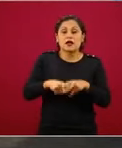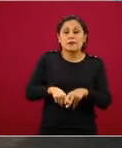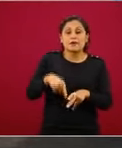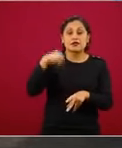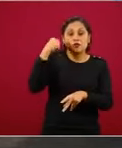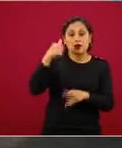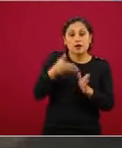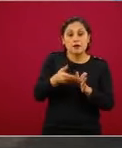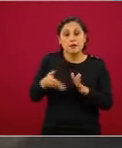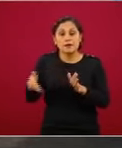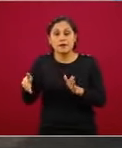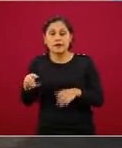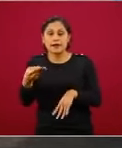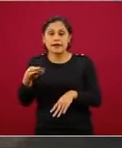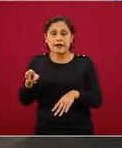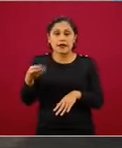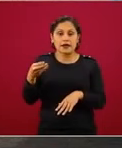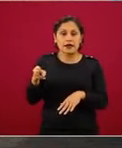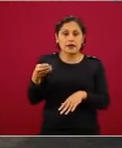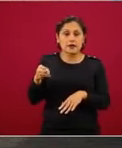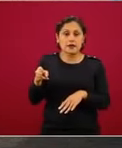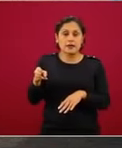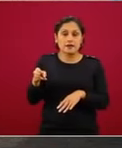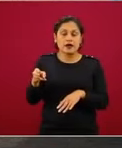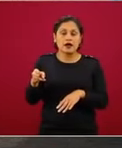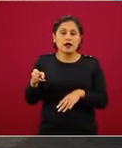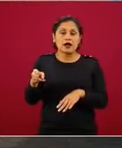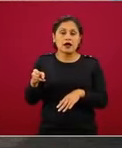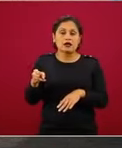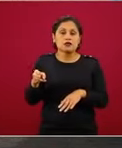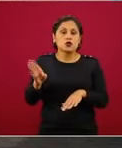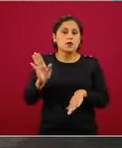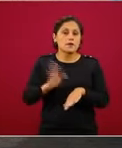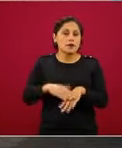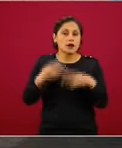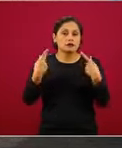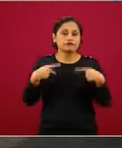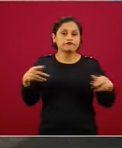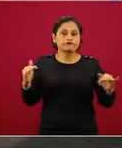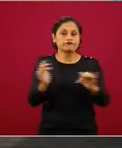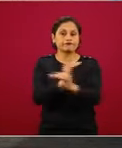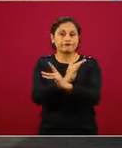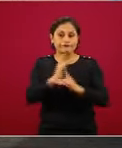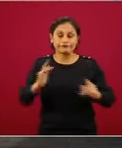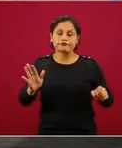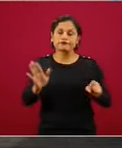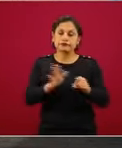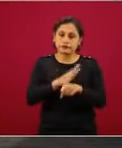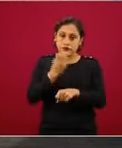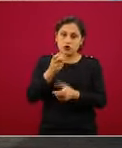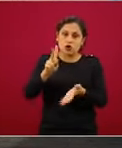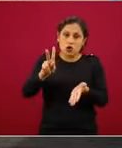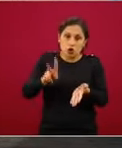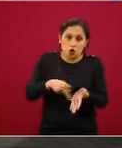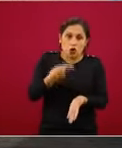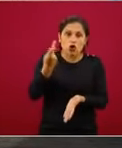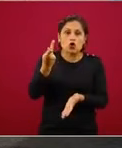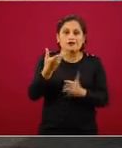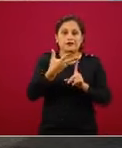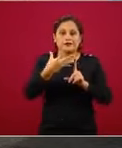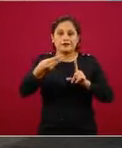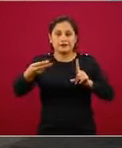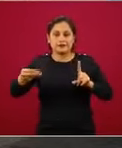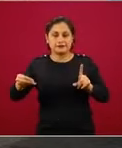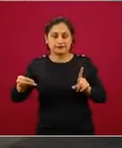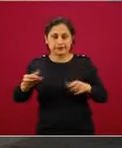hubo una mayor movilidad en el espacio público y esto es exactamente el fenómeno de rebrote que puede